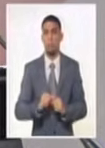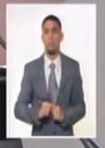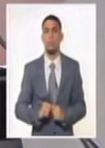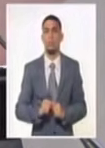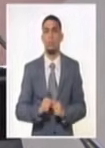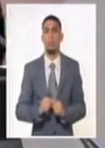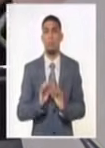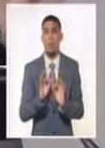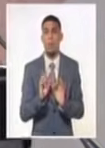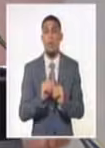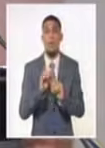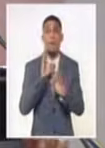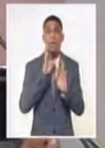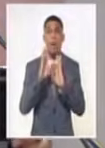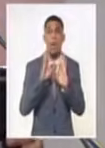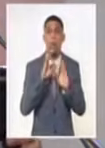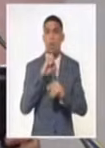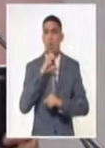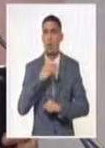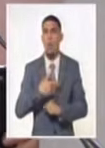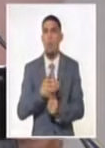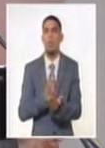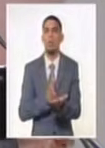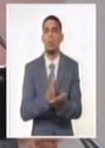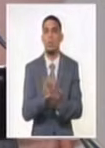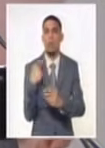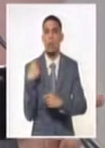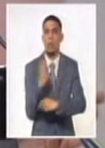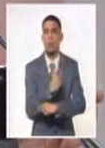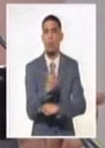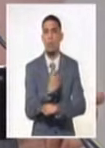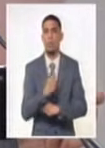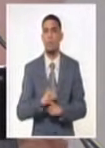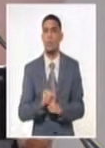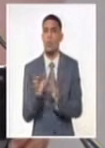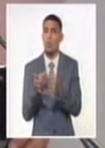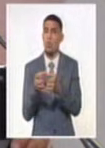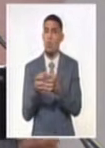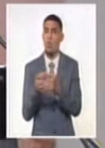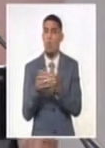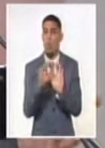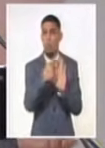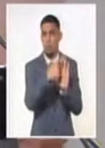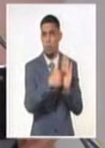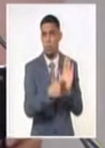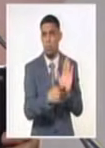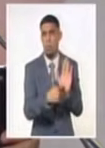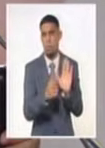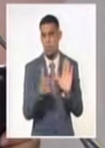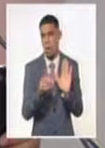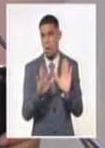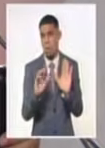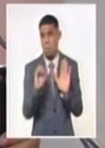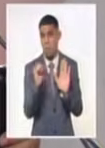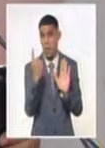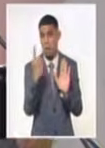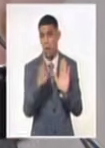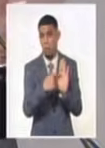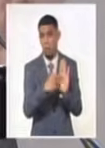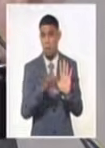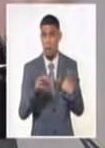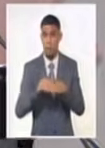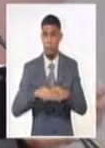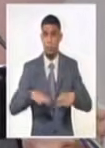oficiales de cómo continuar el curso escolar. Yo creo que hay un grupo de definiciones. La primera definición, que ya fue mencionada en la mesa, es